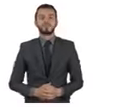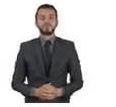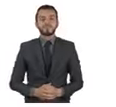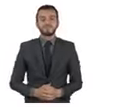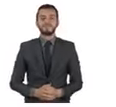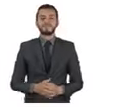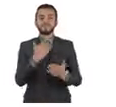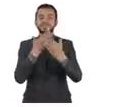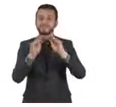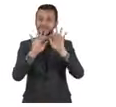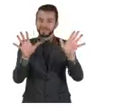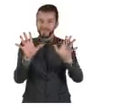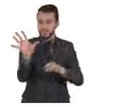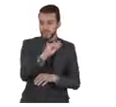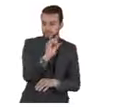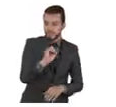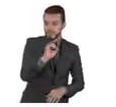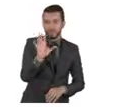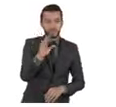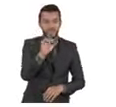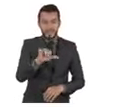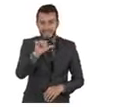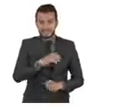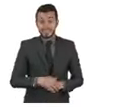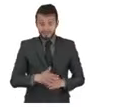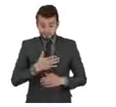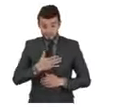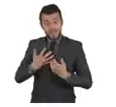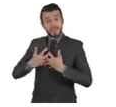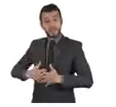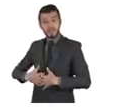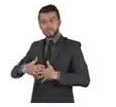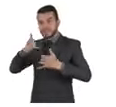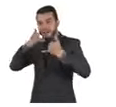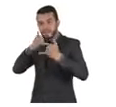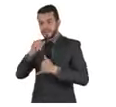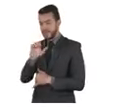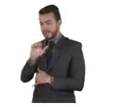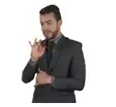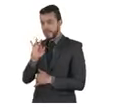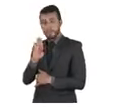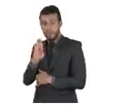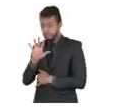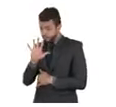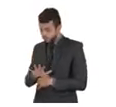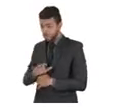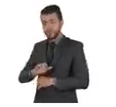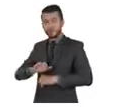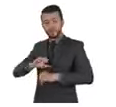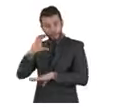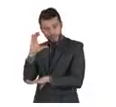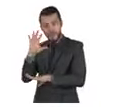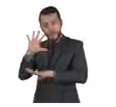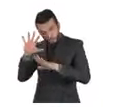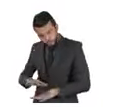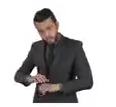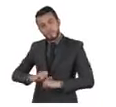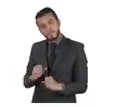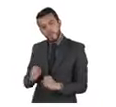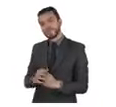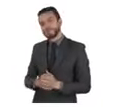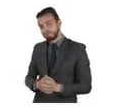Buenos días a todos y a todas. Desde la empresa de telecomunicaciones de Bogotá, la empresa colombiana de los bogotanos, nos